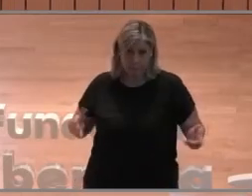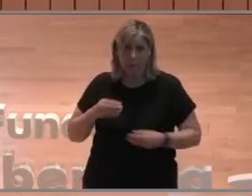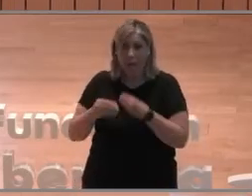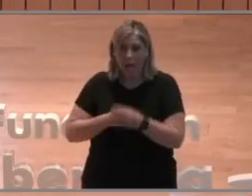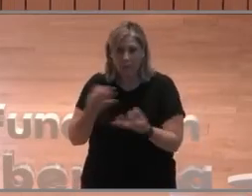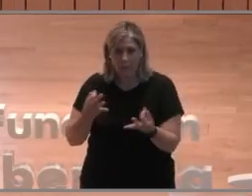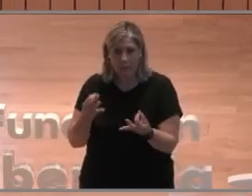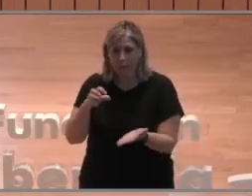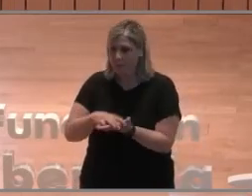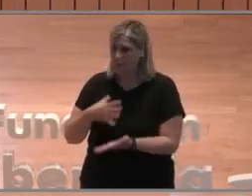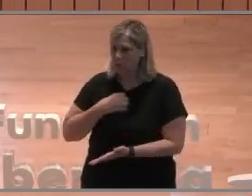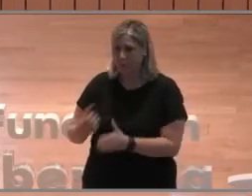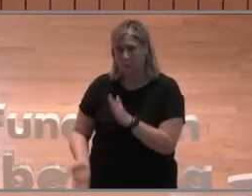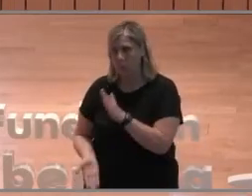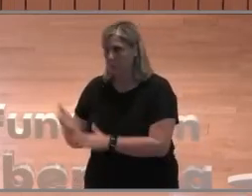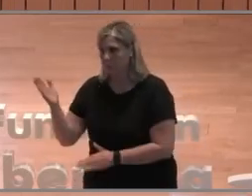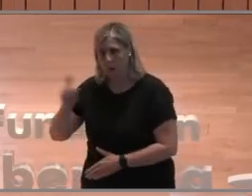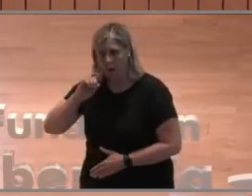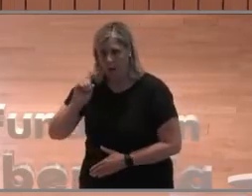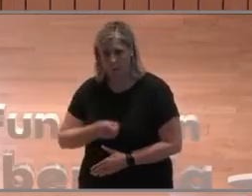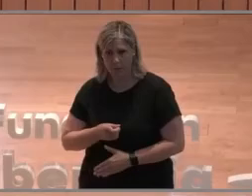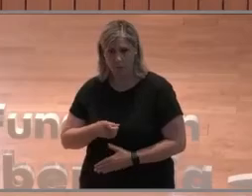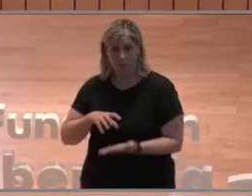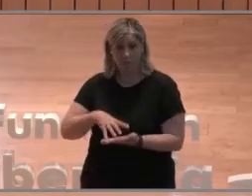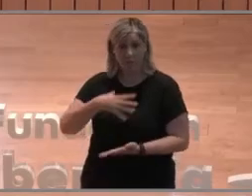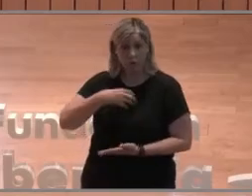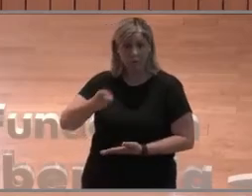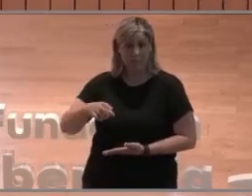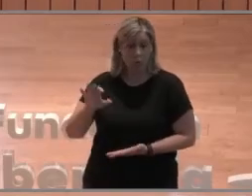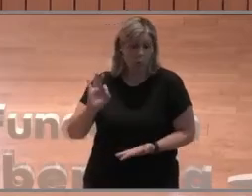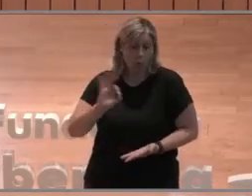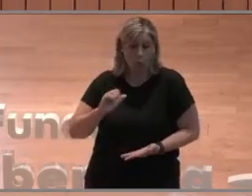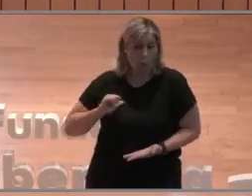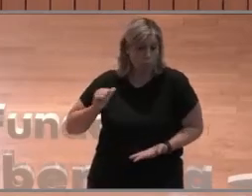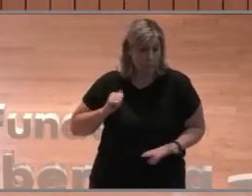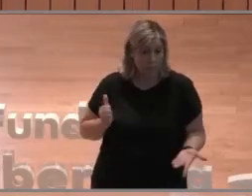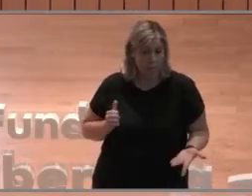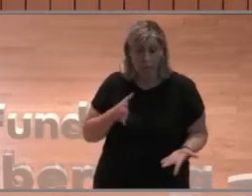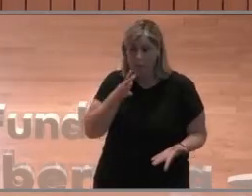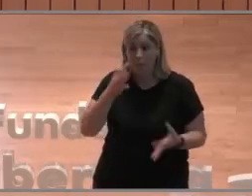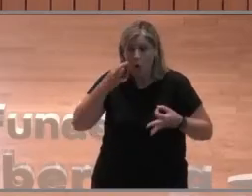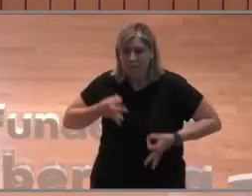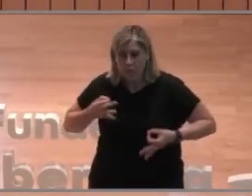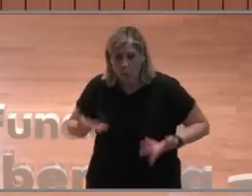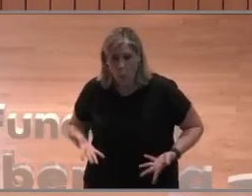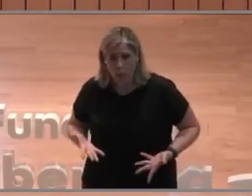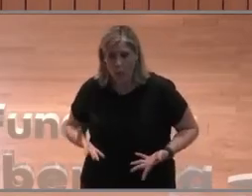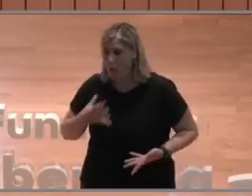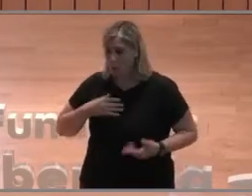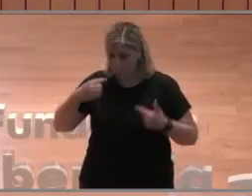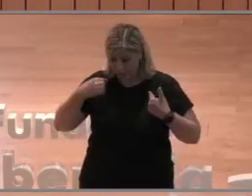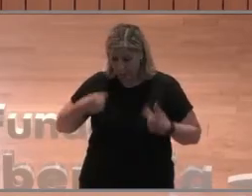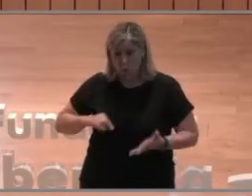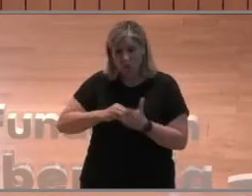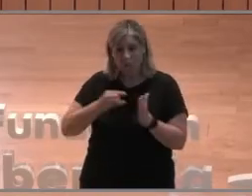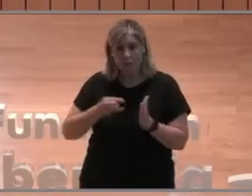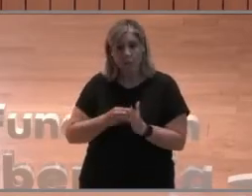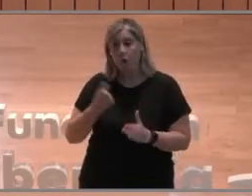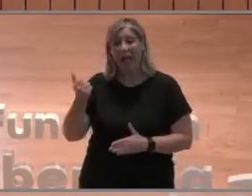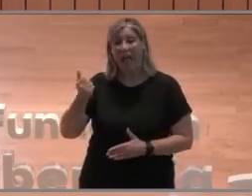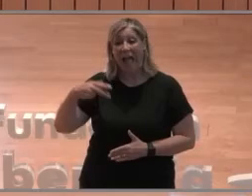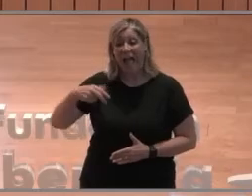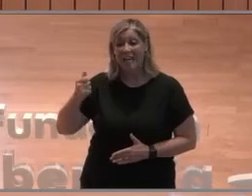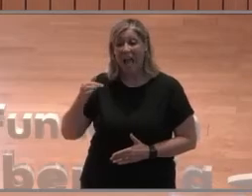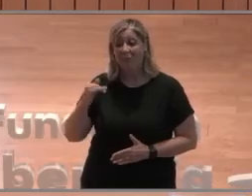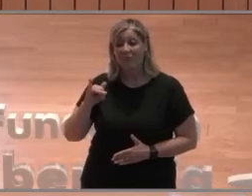es acudir a un centro sanitario o bien a un centro de salud. ¿Cuál es el riesgo? Que hagas un cuadro anafiláctico con hipotensión, entonces el